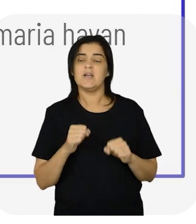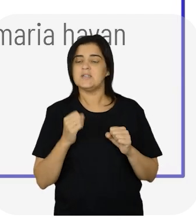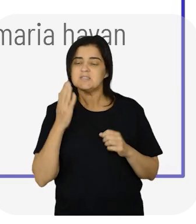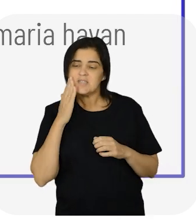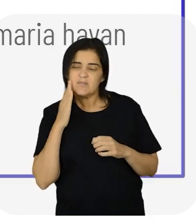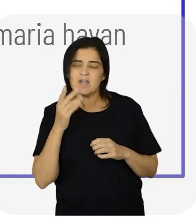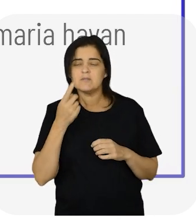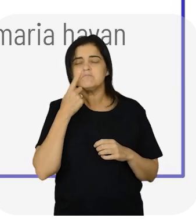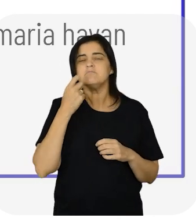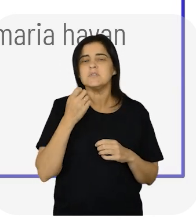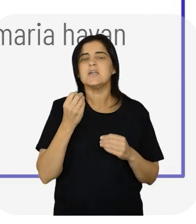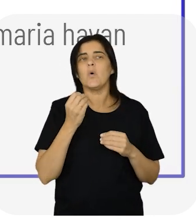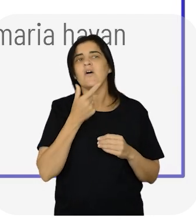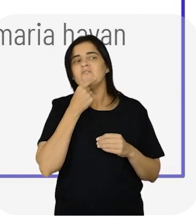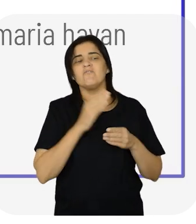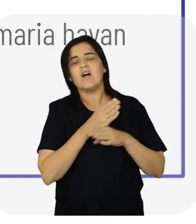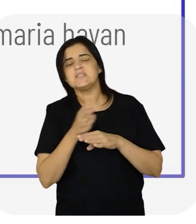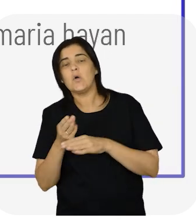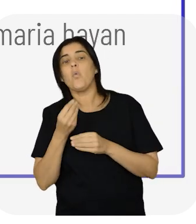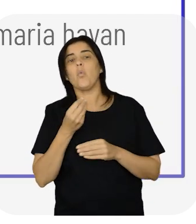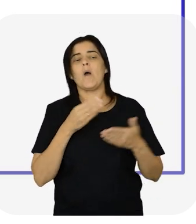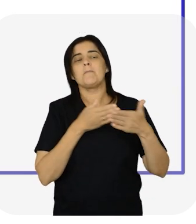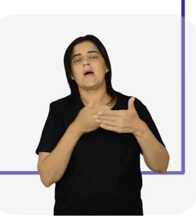para reconocer esos facilitadores y esas barreras.